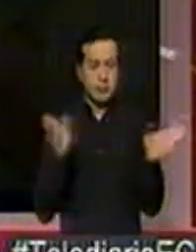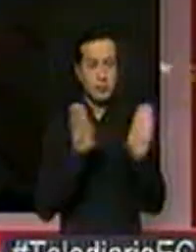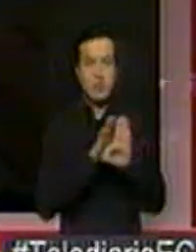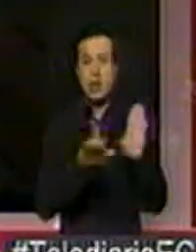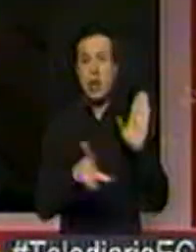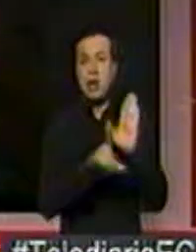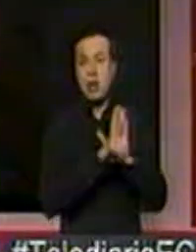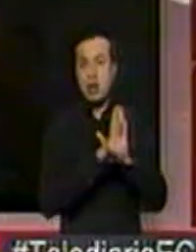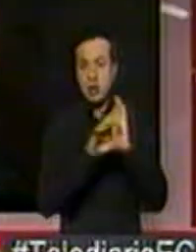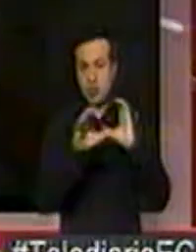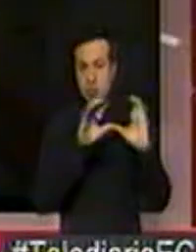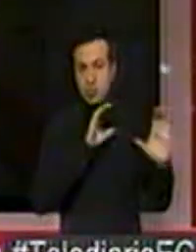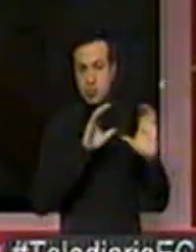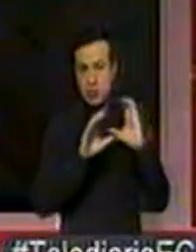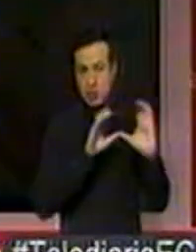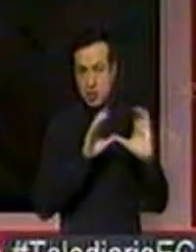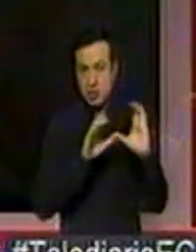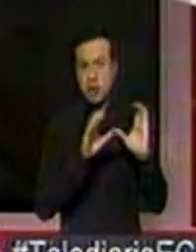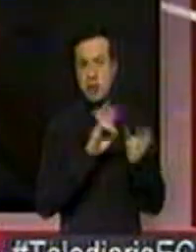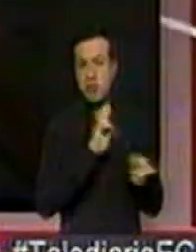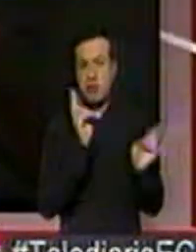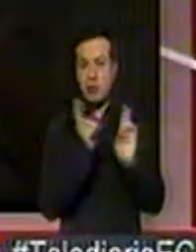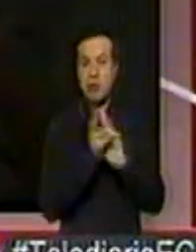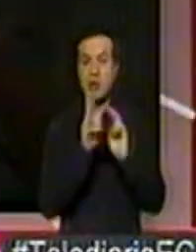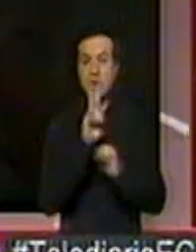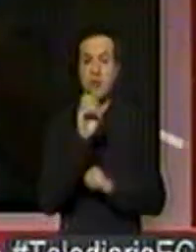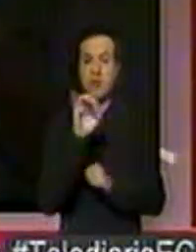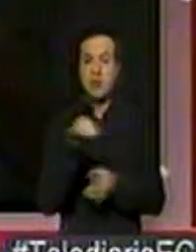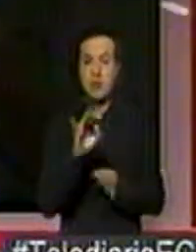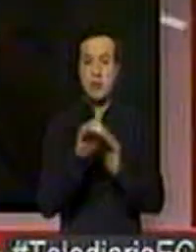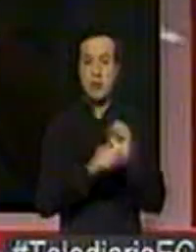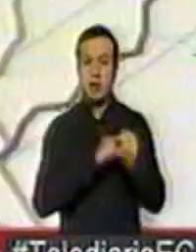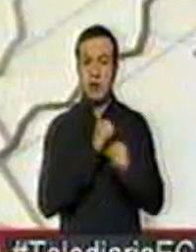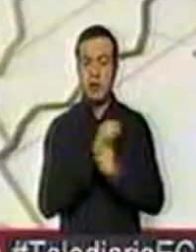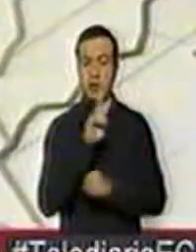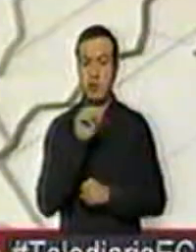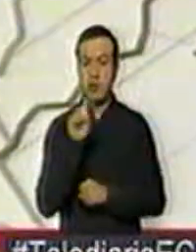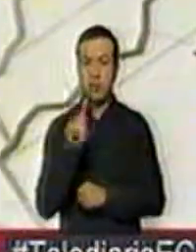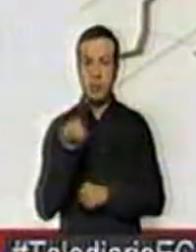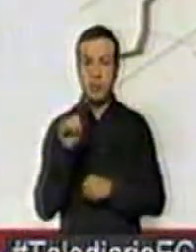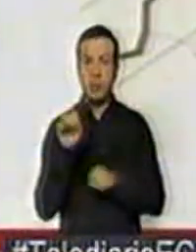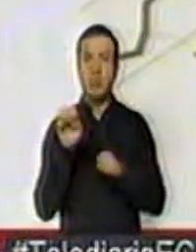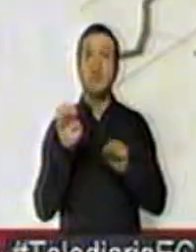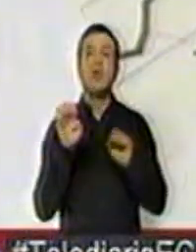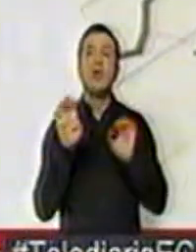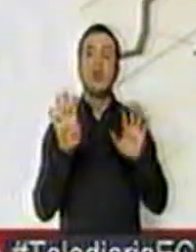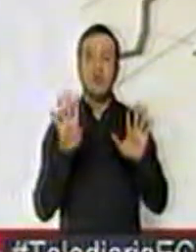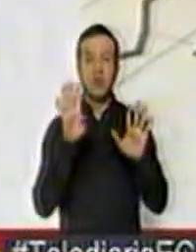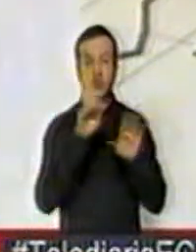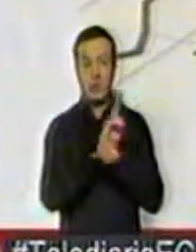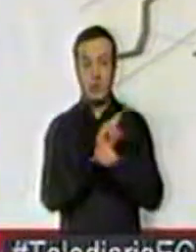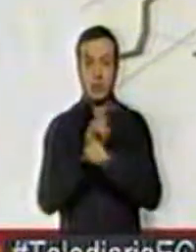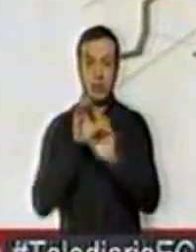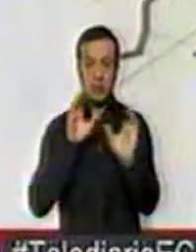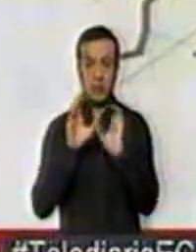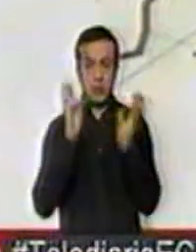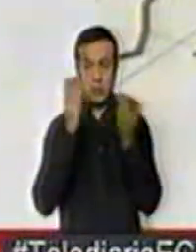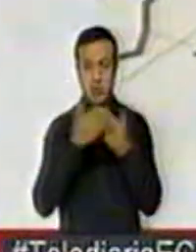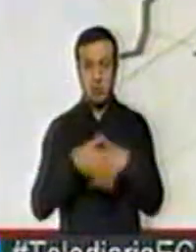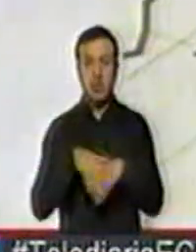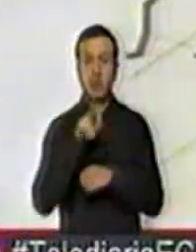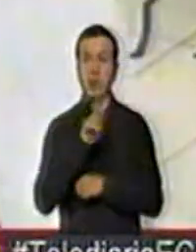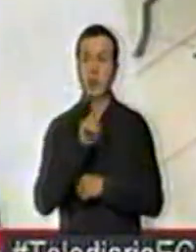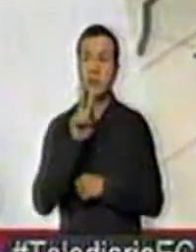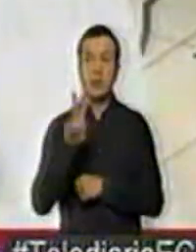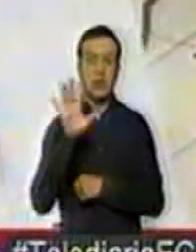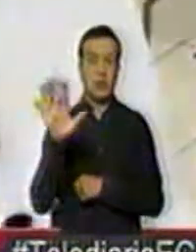Ley Orgánica de Comunicación reformada el 20 de febrero de este año. Con la eliminación de la Supercom, de los 225